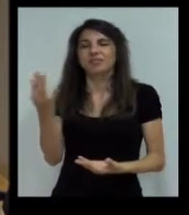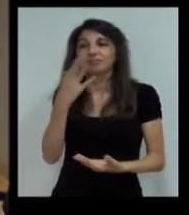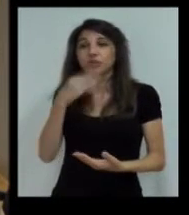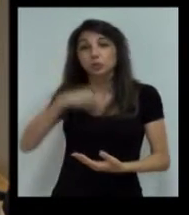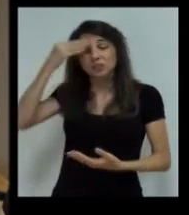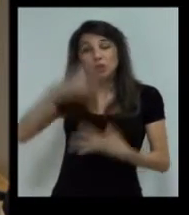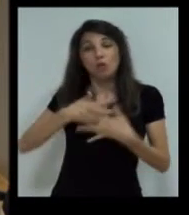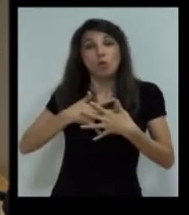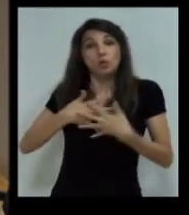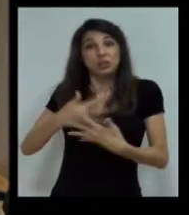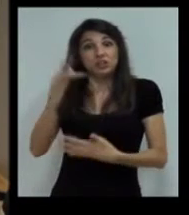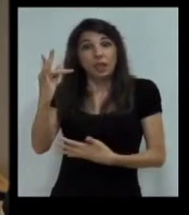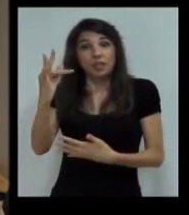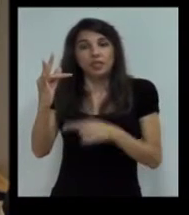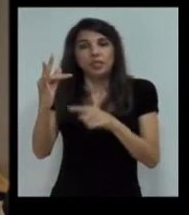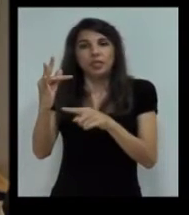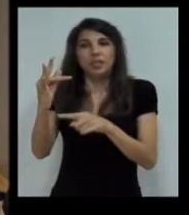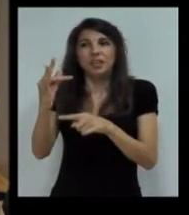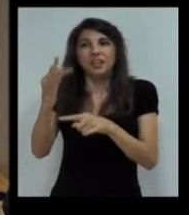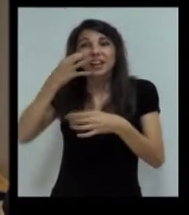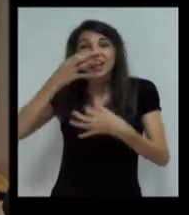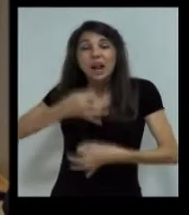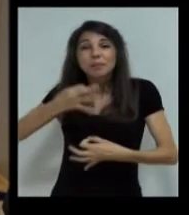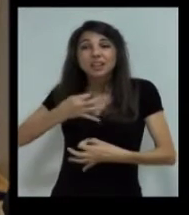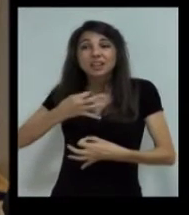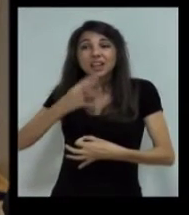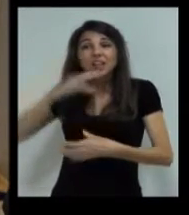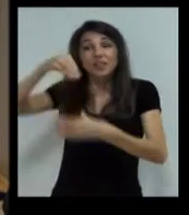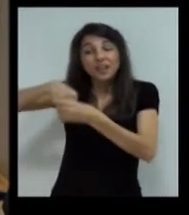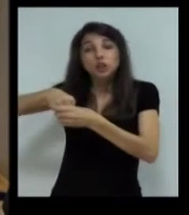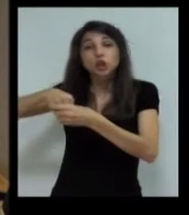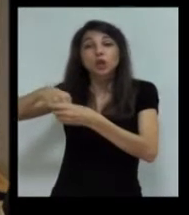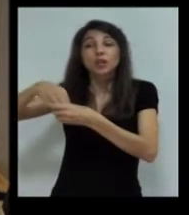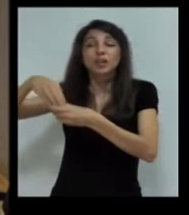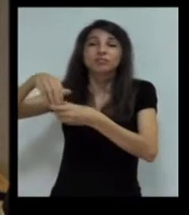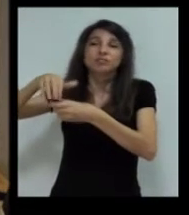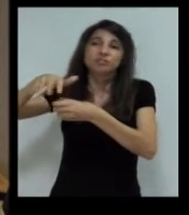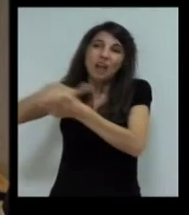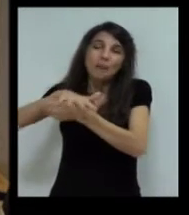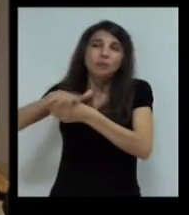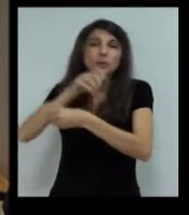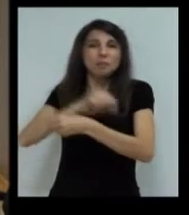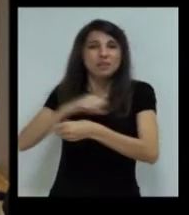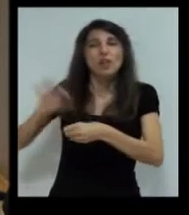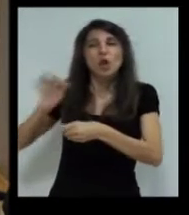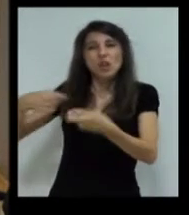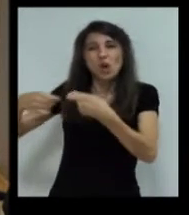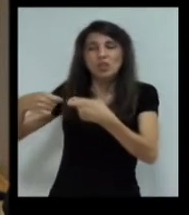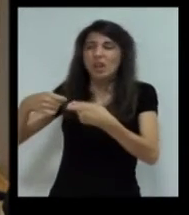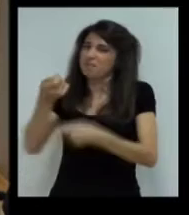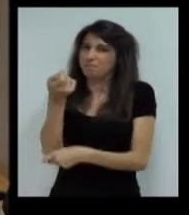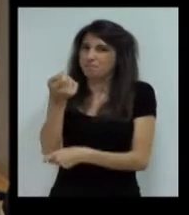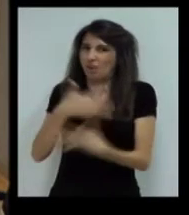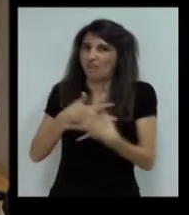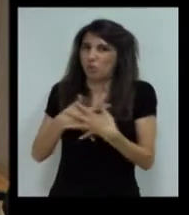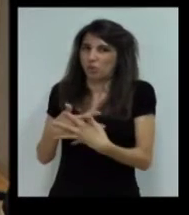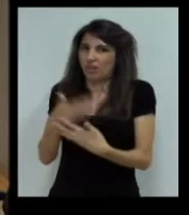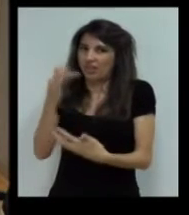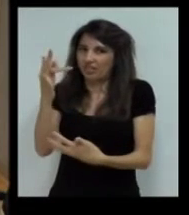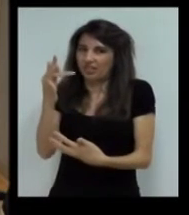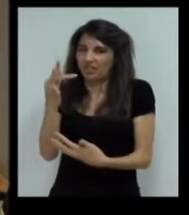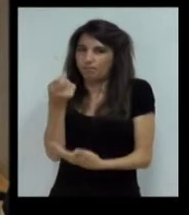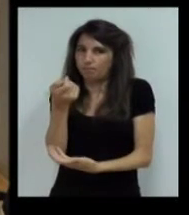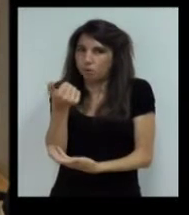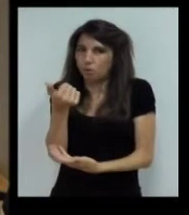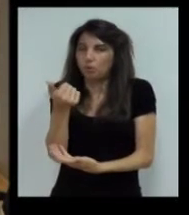creo que realmente existe poco en el mundo privado o en el mundo de los negocios, digámoslo así, pero sí que es verdad